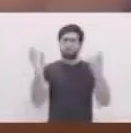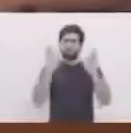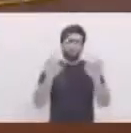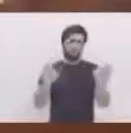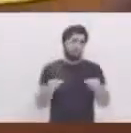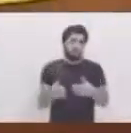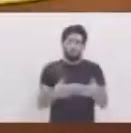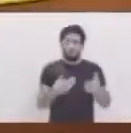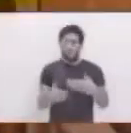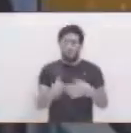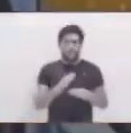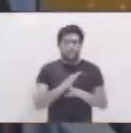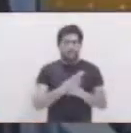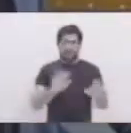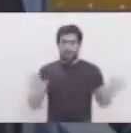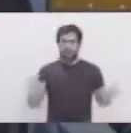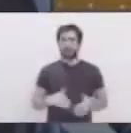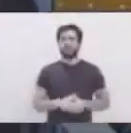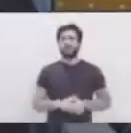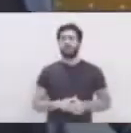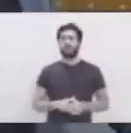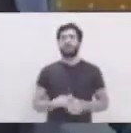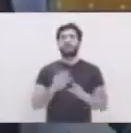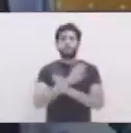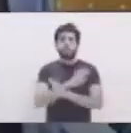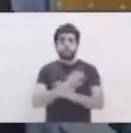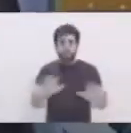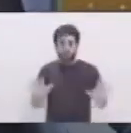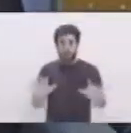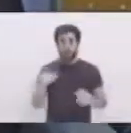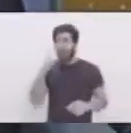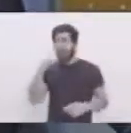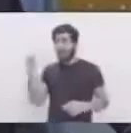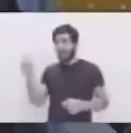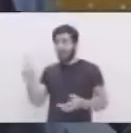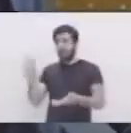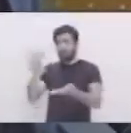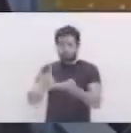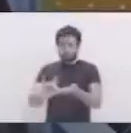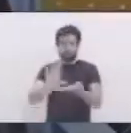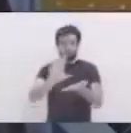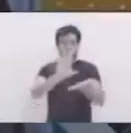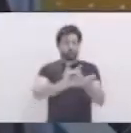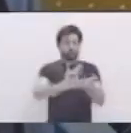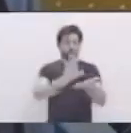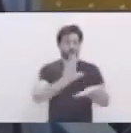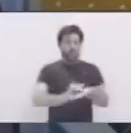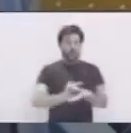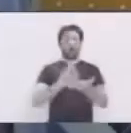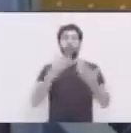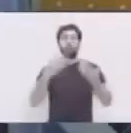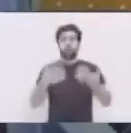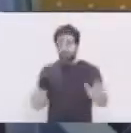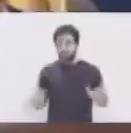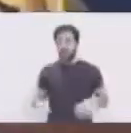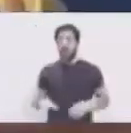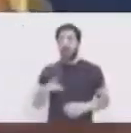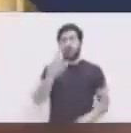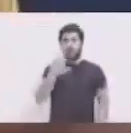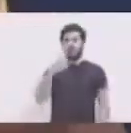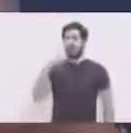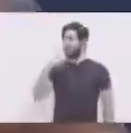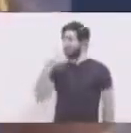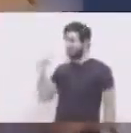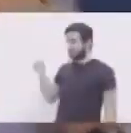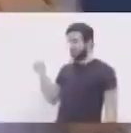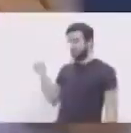ir donde nosotros queramos. Muy bien, y una vez pegadas nuestras piezas, nuestra jirafa va a quedar así.